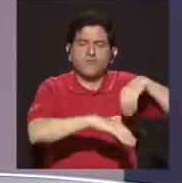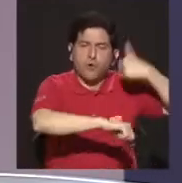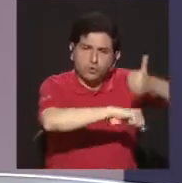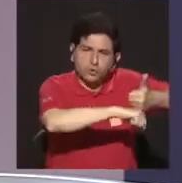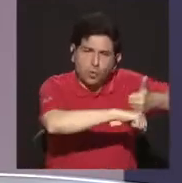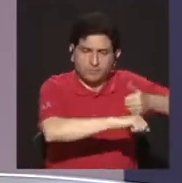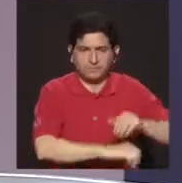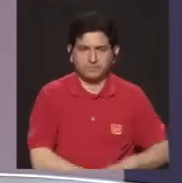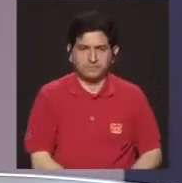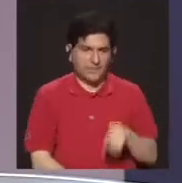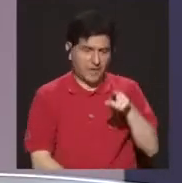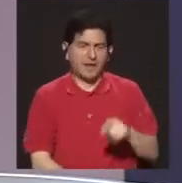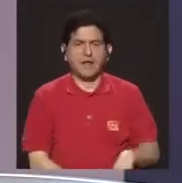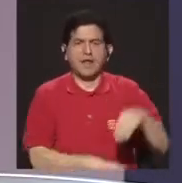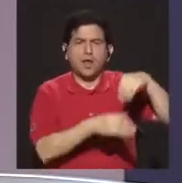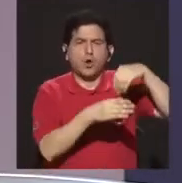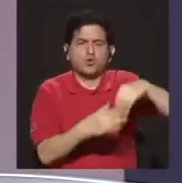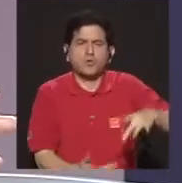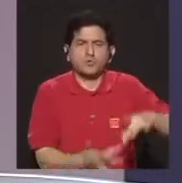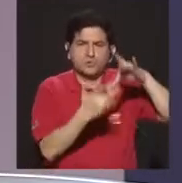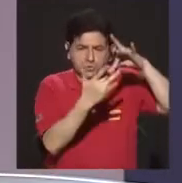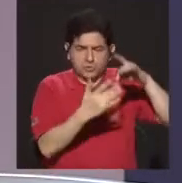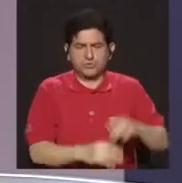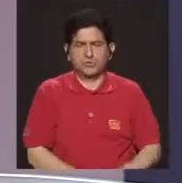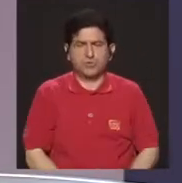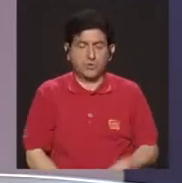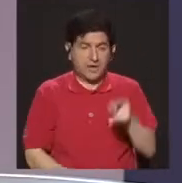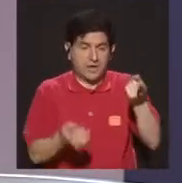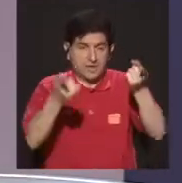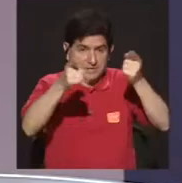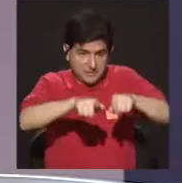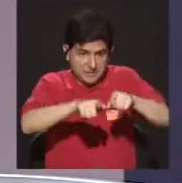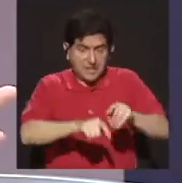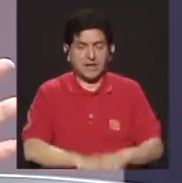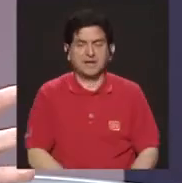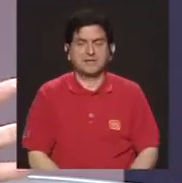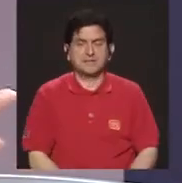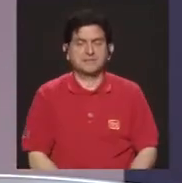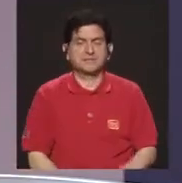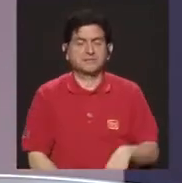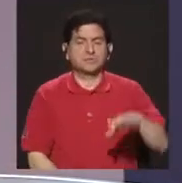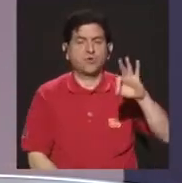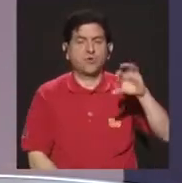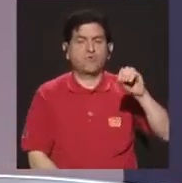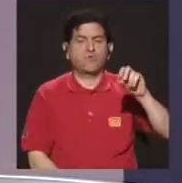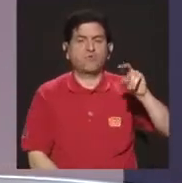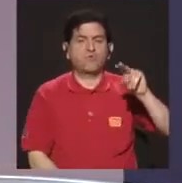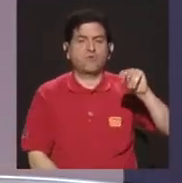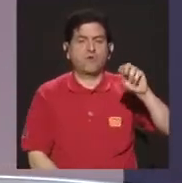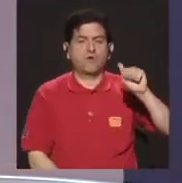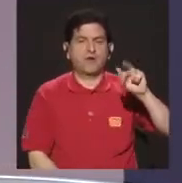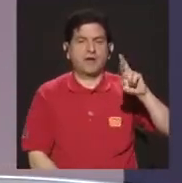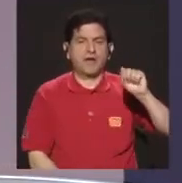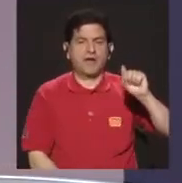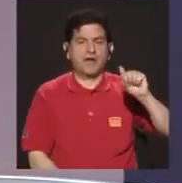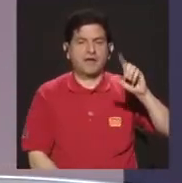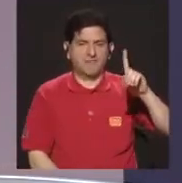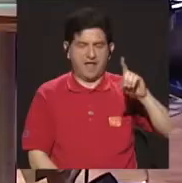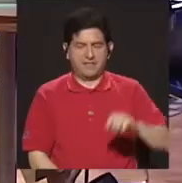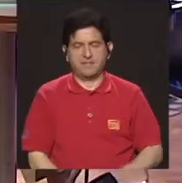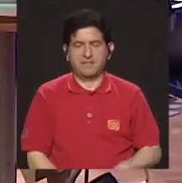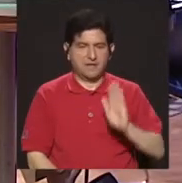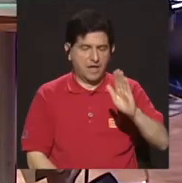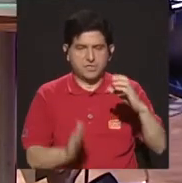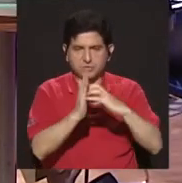una contribución especial para fiscales el nombre le estamos poniendo fue narrado inicialmente en el texto texto